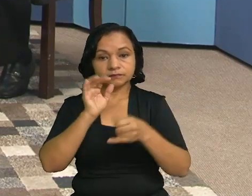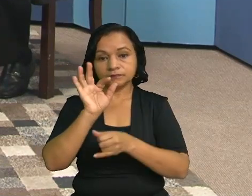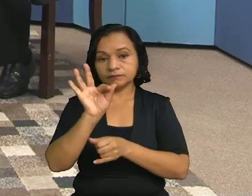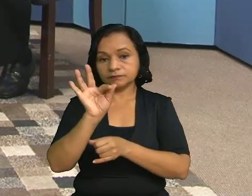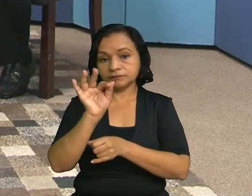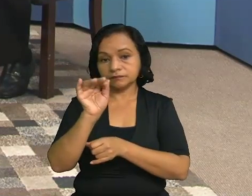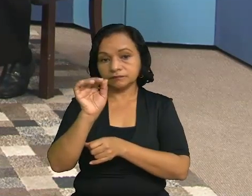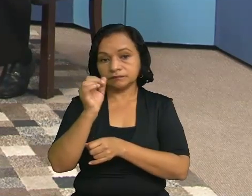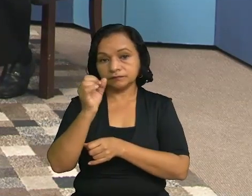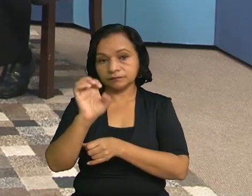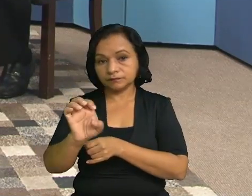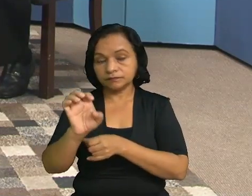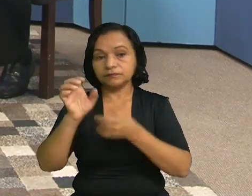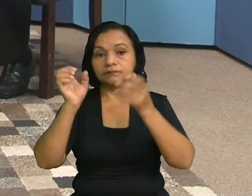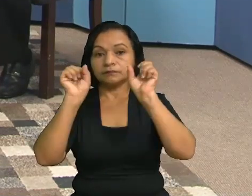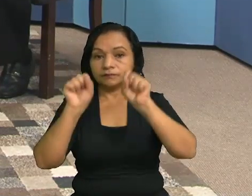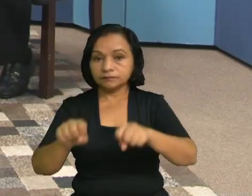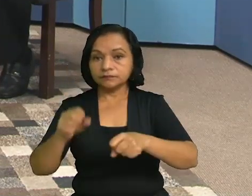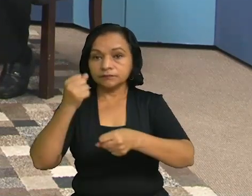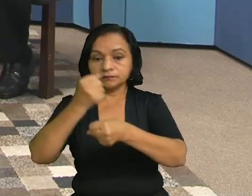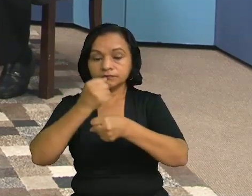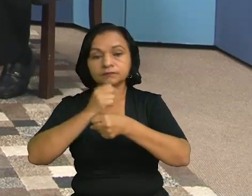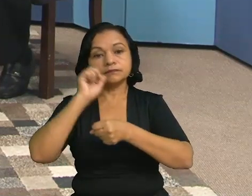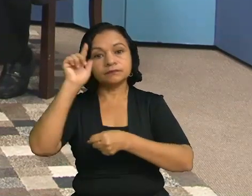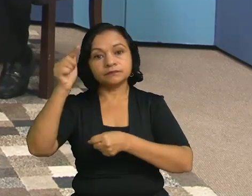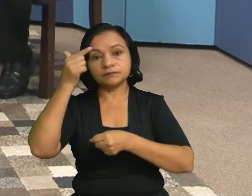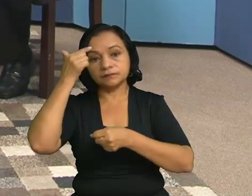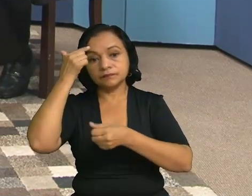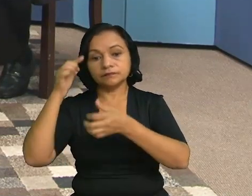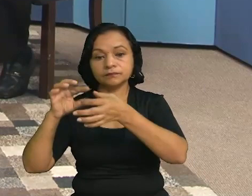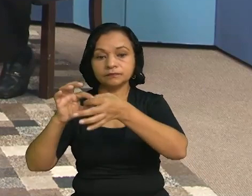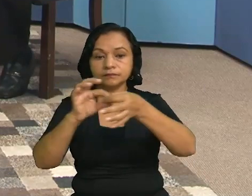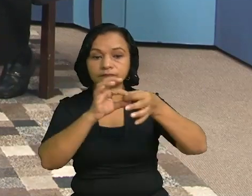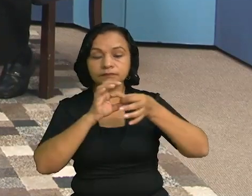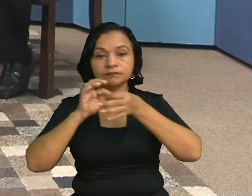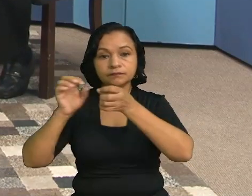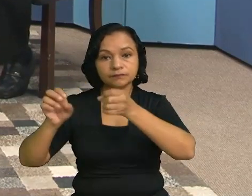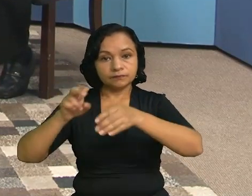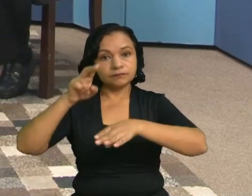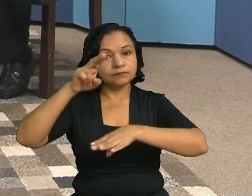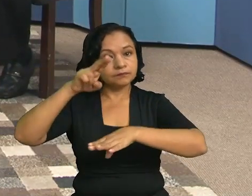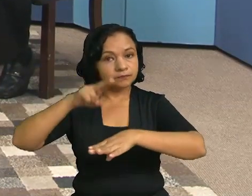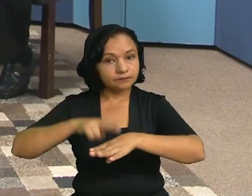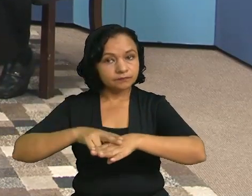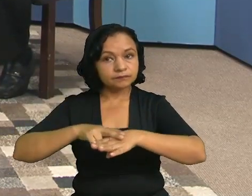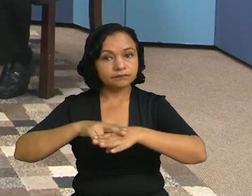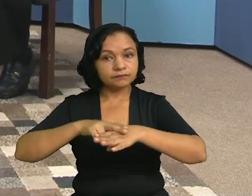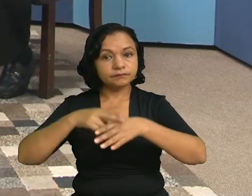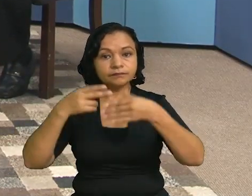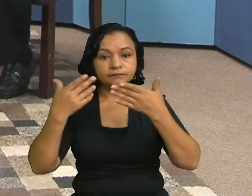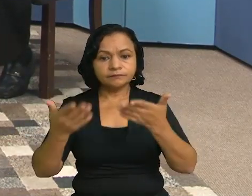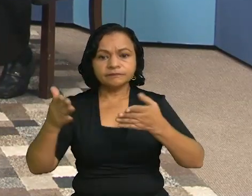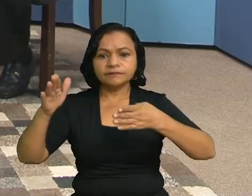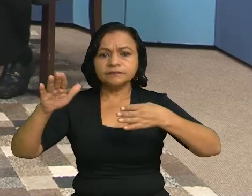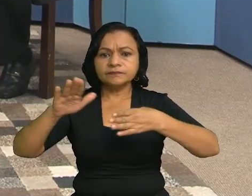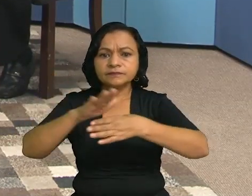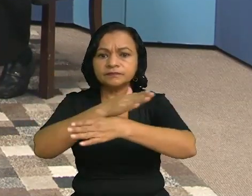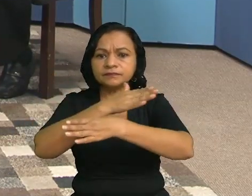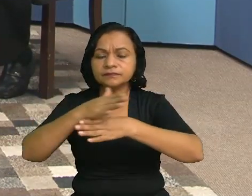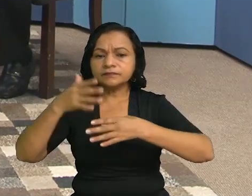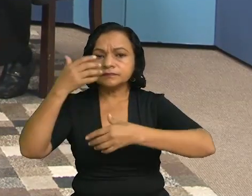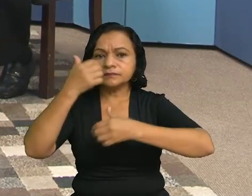la capacidad que tuvo el gobierno de reconciliación de unidad nacional ante las adversidades que se